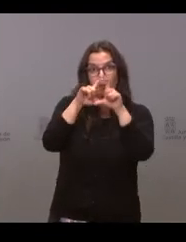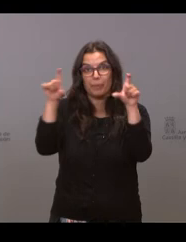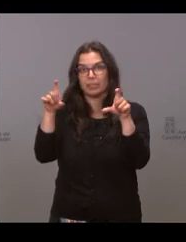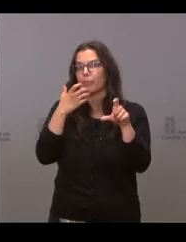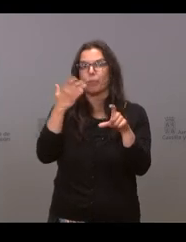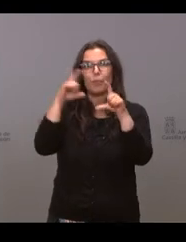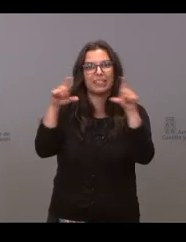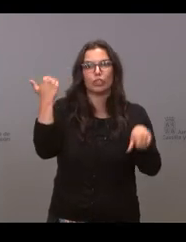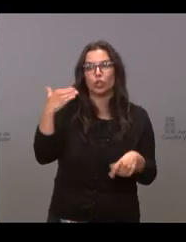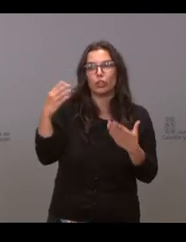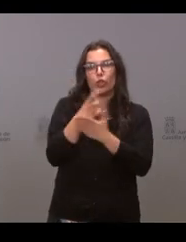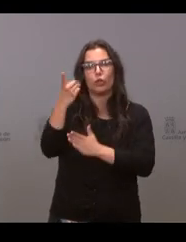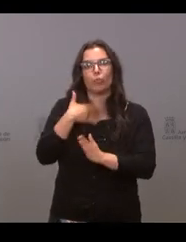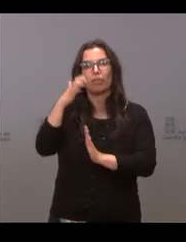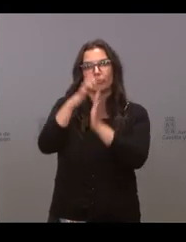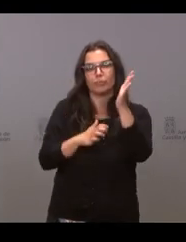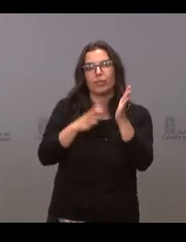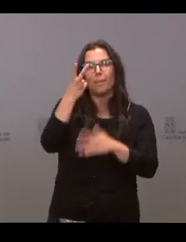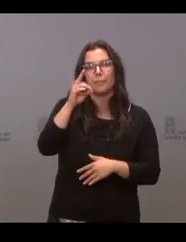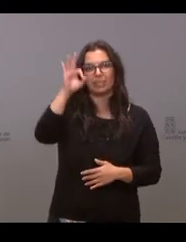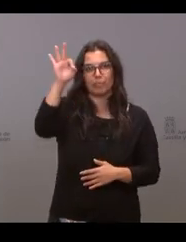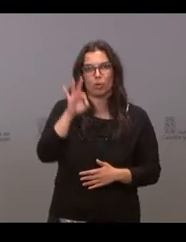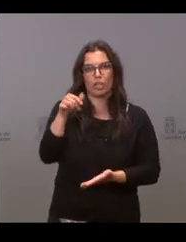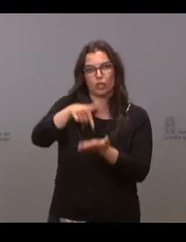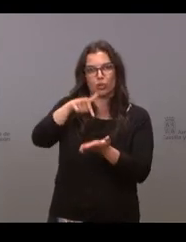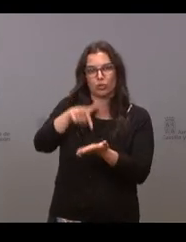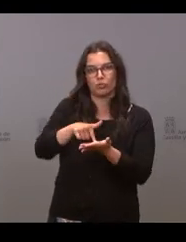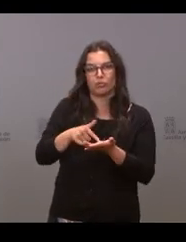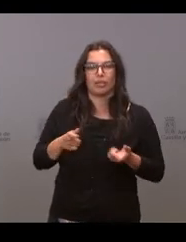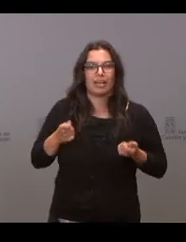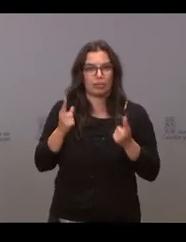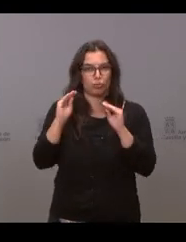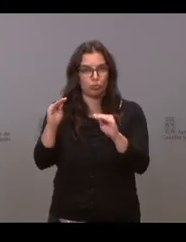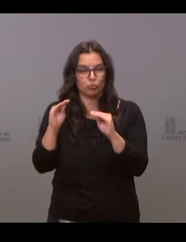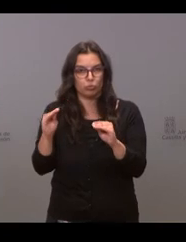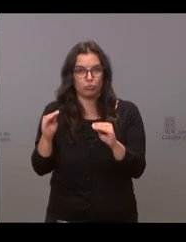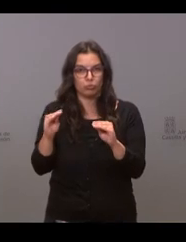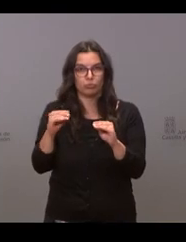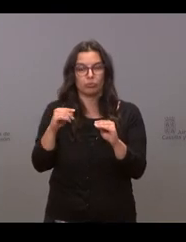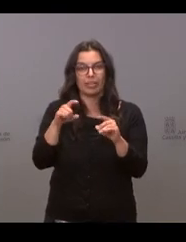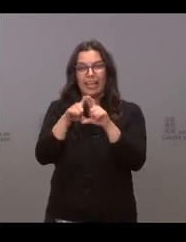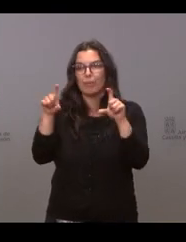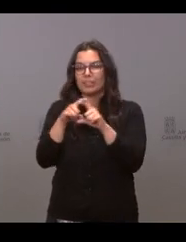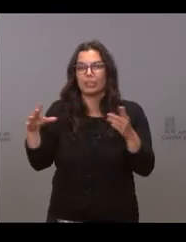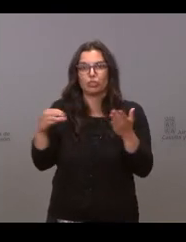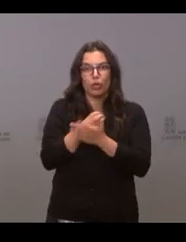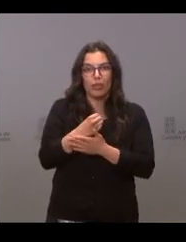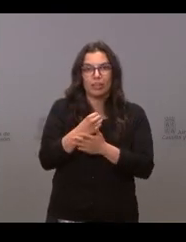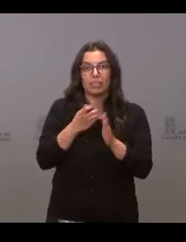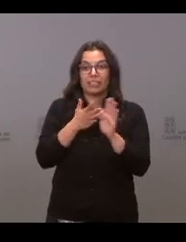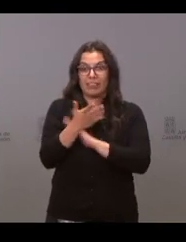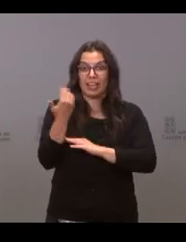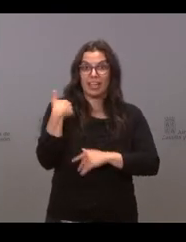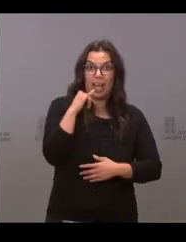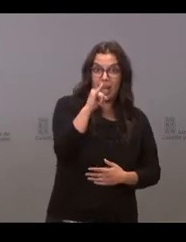tuvieran una reducción del 20% de sus costes laborales cuando digo todas las empresas me estoy refiriendo a las que ya están instaladas